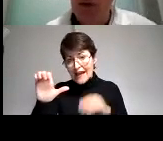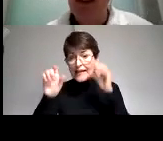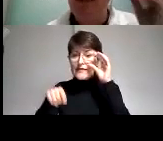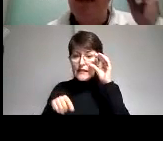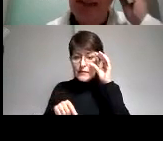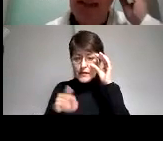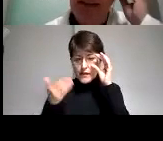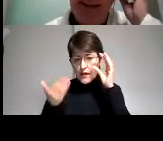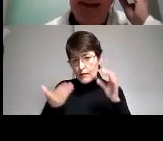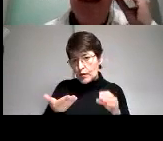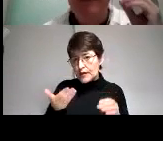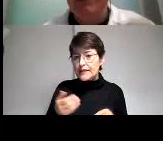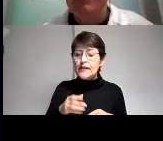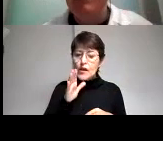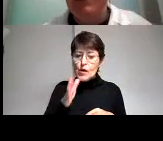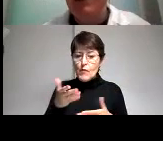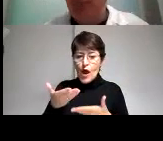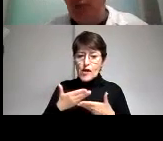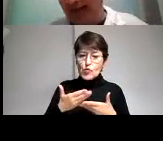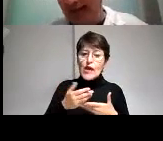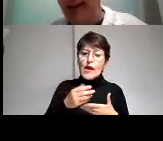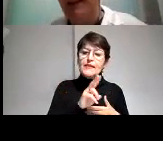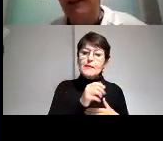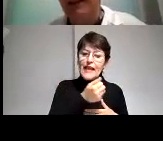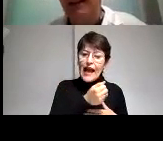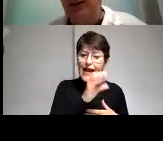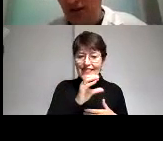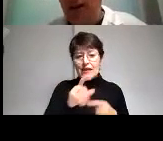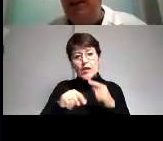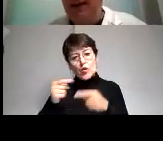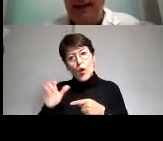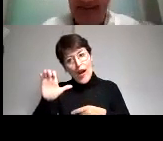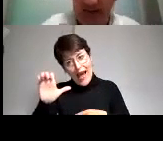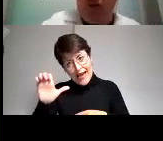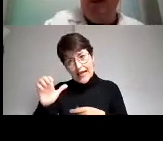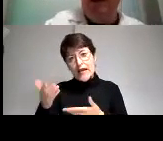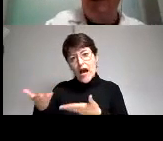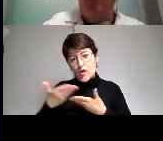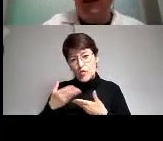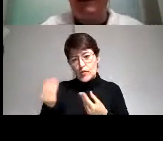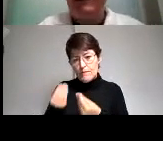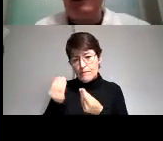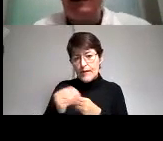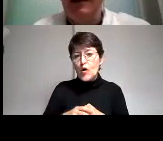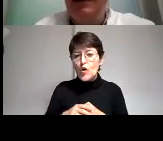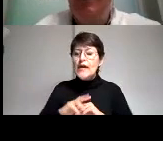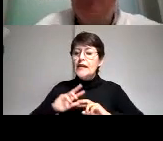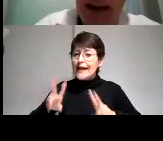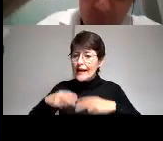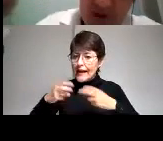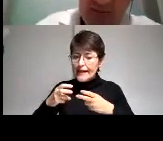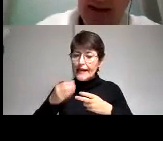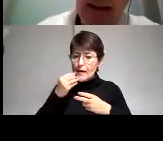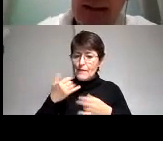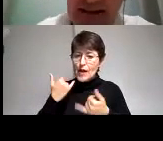cuando se oxidan la vitamina C y la vitamina A, pues él se ofrece para desoxidarlos y regenerar, para